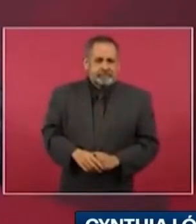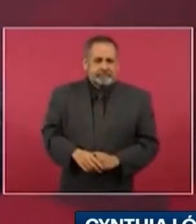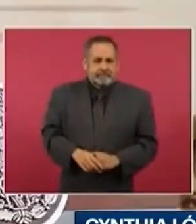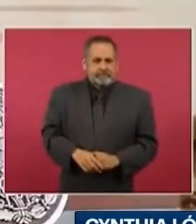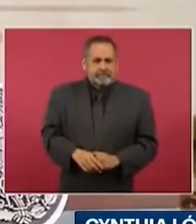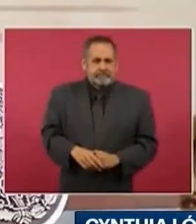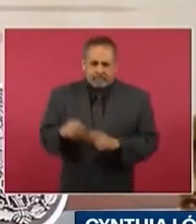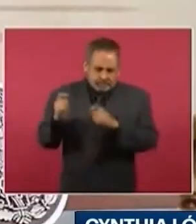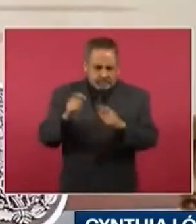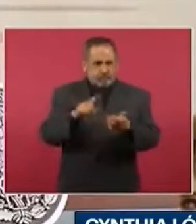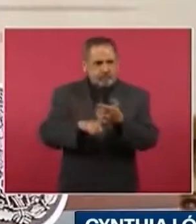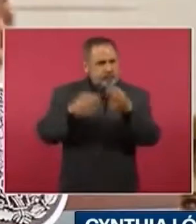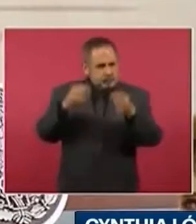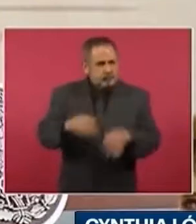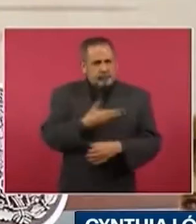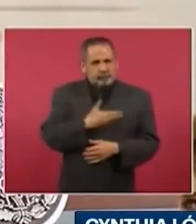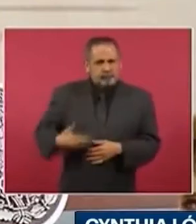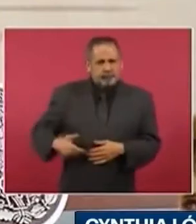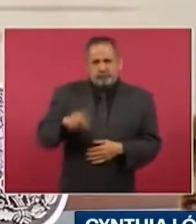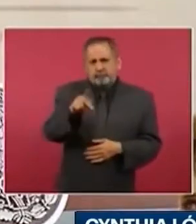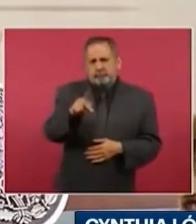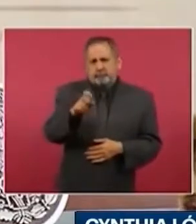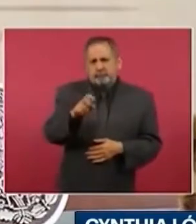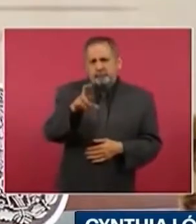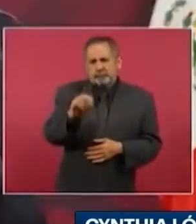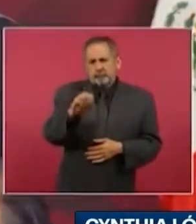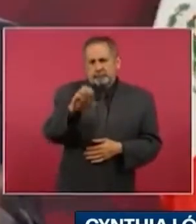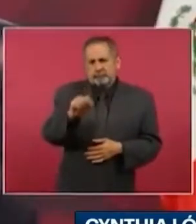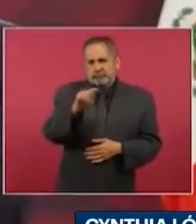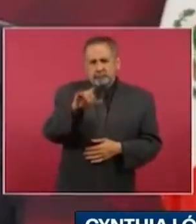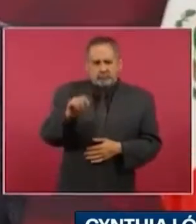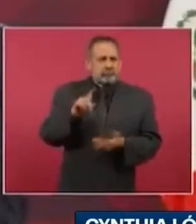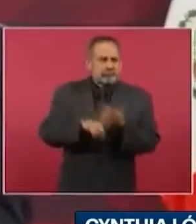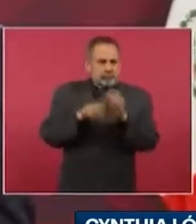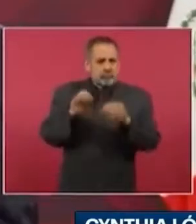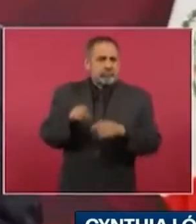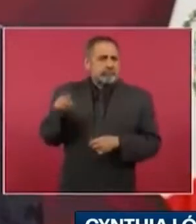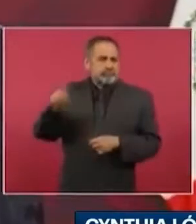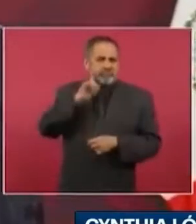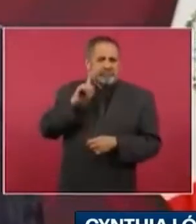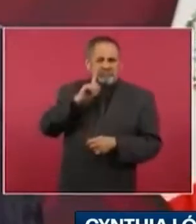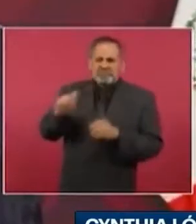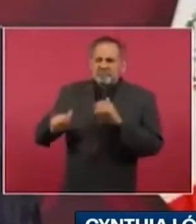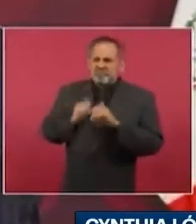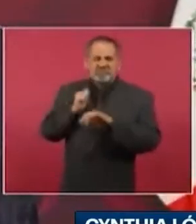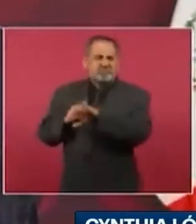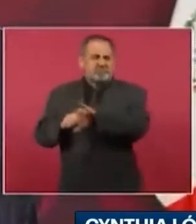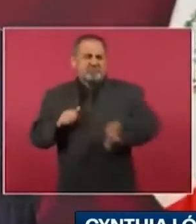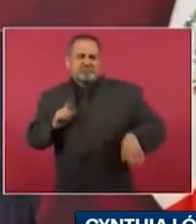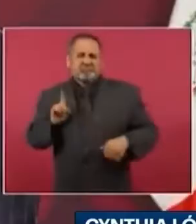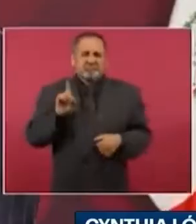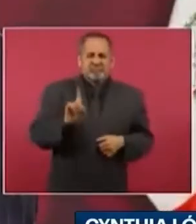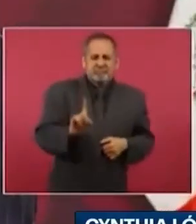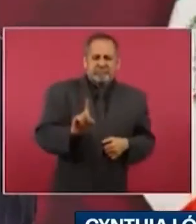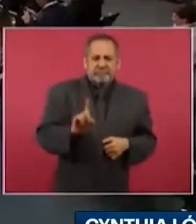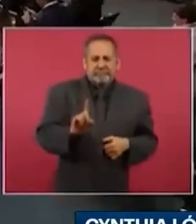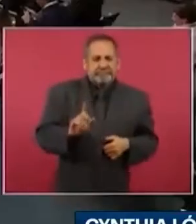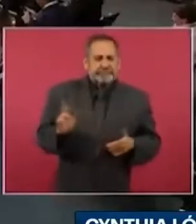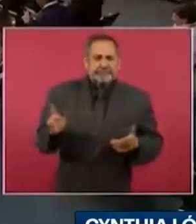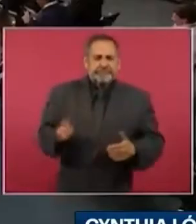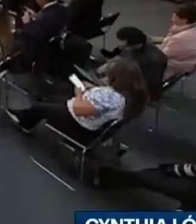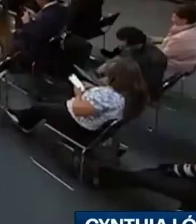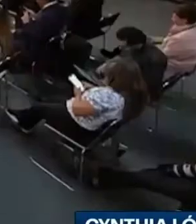principio que preside, es el principio rector de las relaciones de integración, ¿no? Uh-huh. El